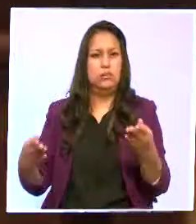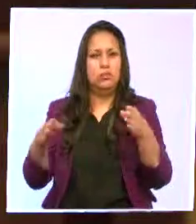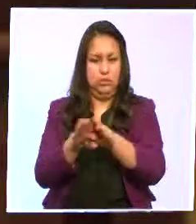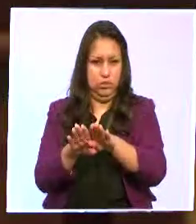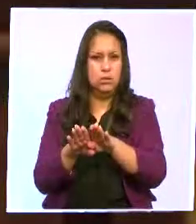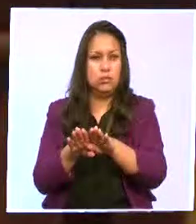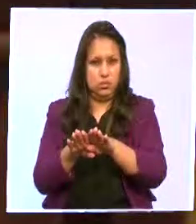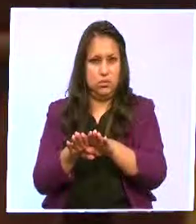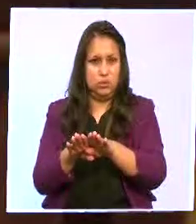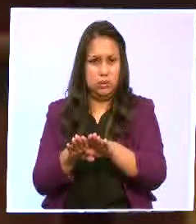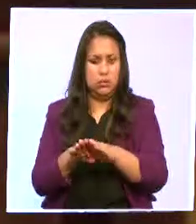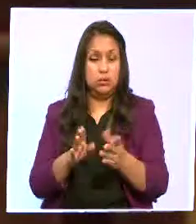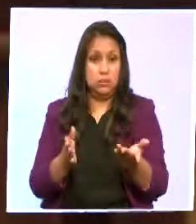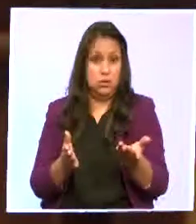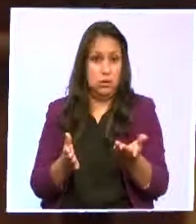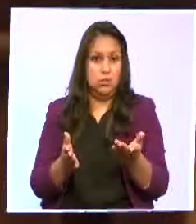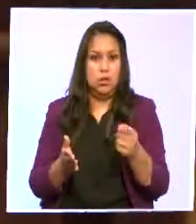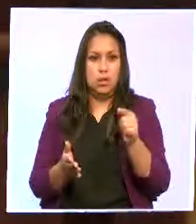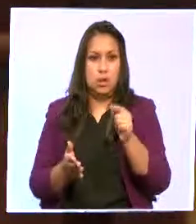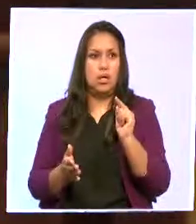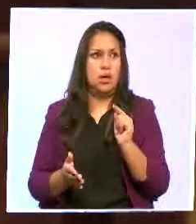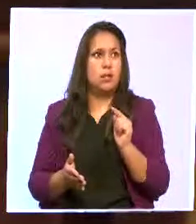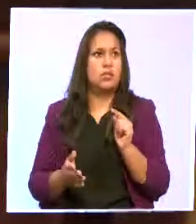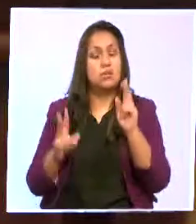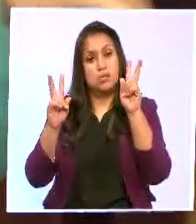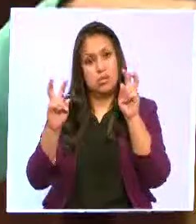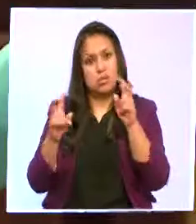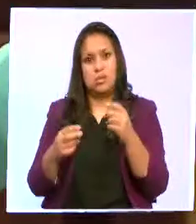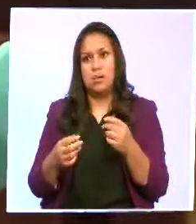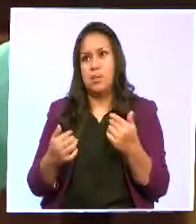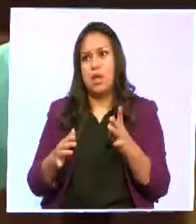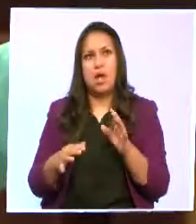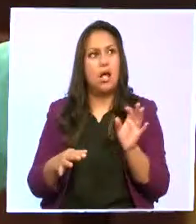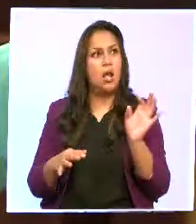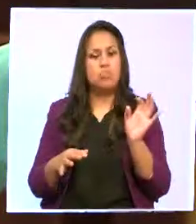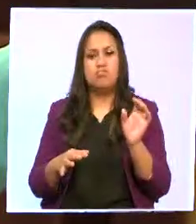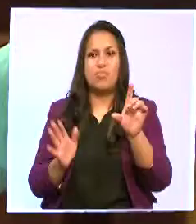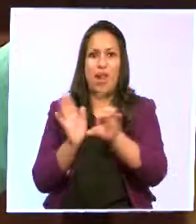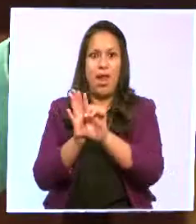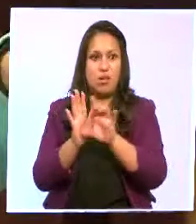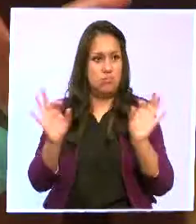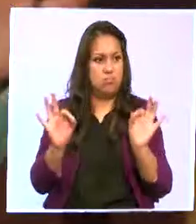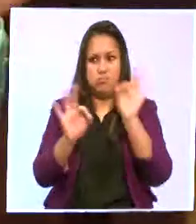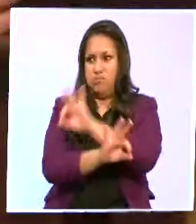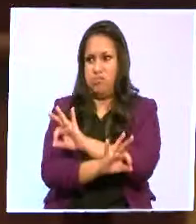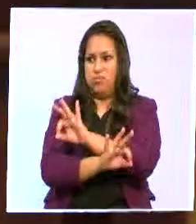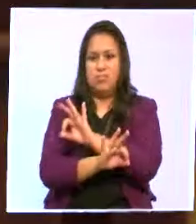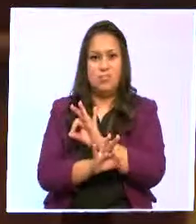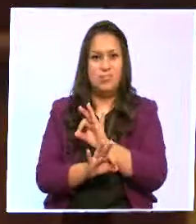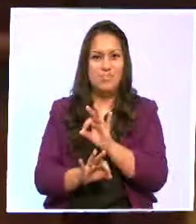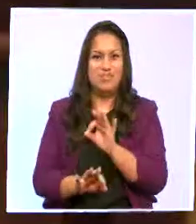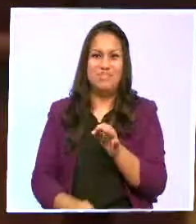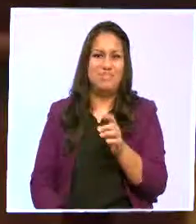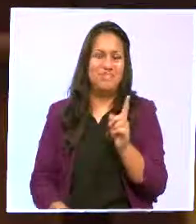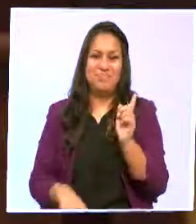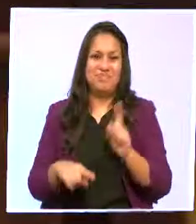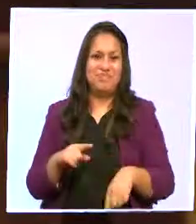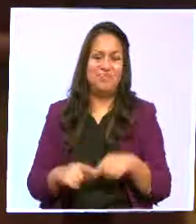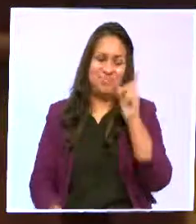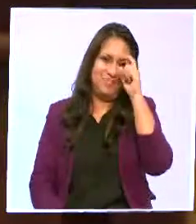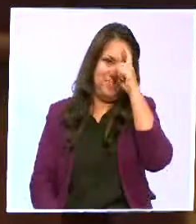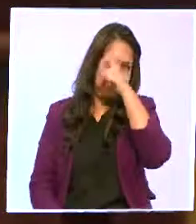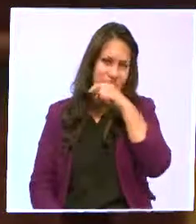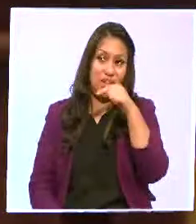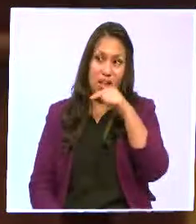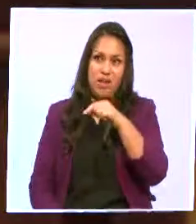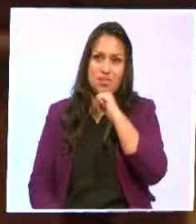la la vía digamos expedita que sería derogar la ley que lo que creó a cada una de las universidades pero existiendo estos procesos